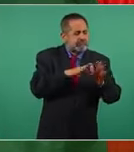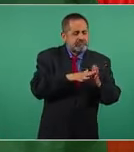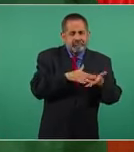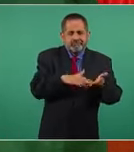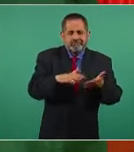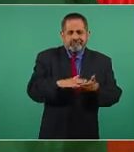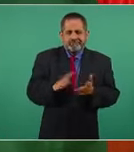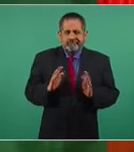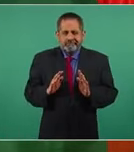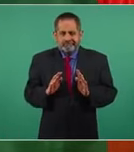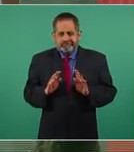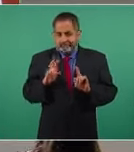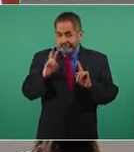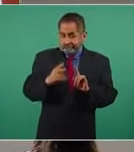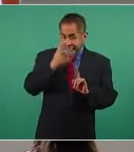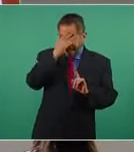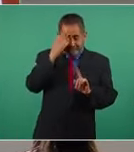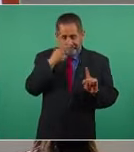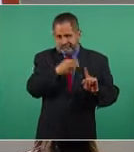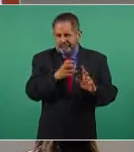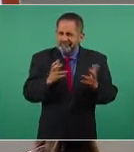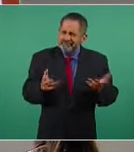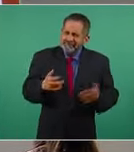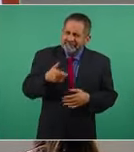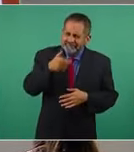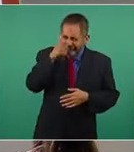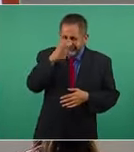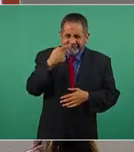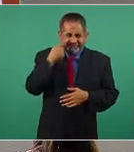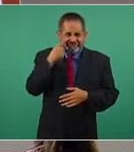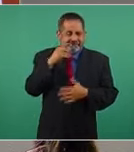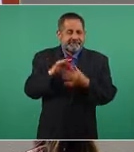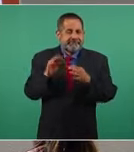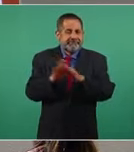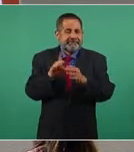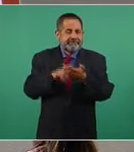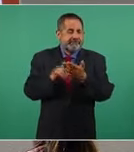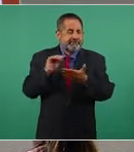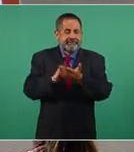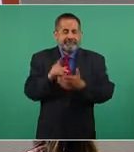pero no sé si sea él, pero fíjense lo que puso.